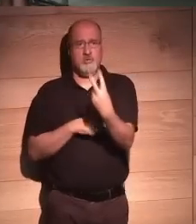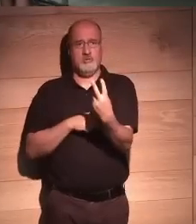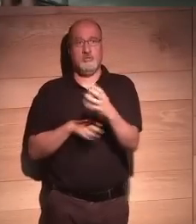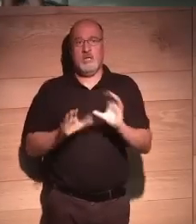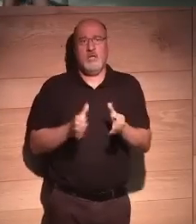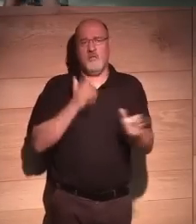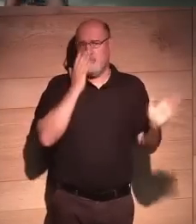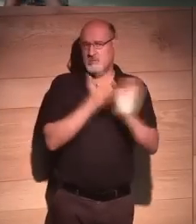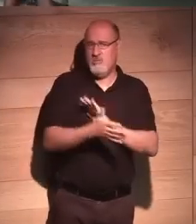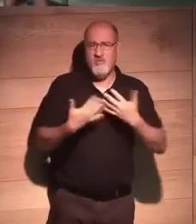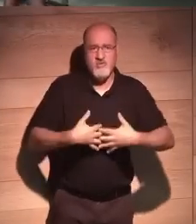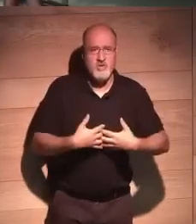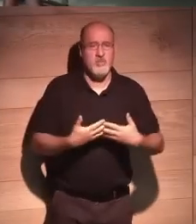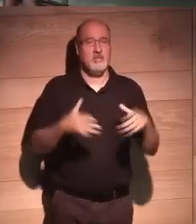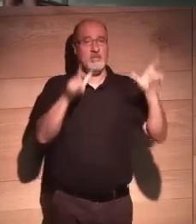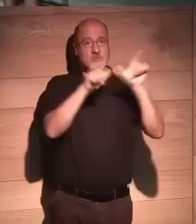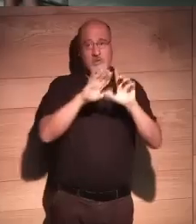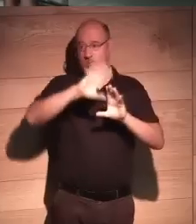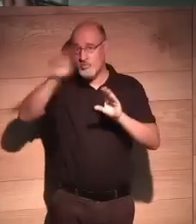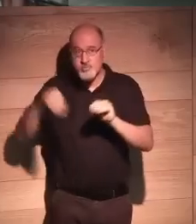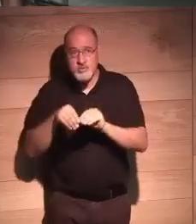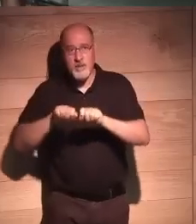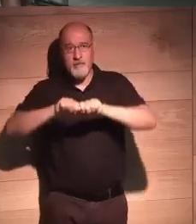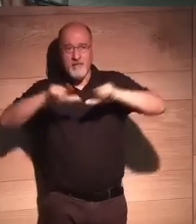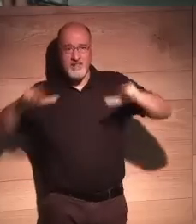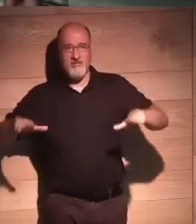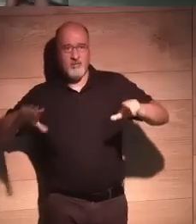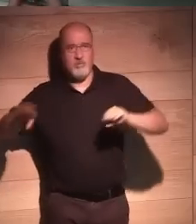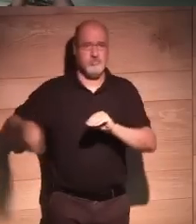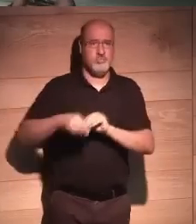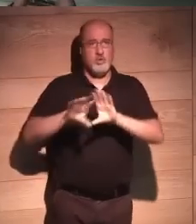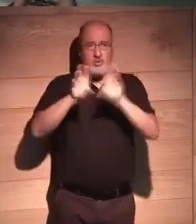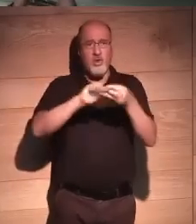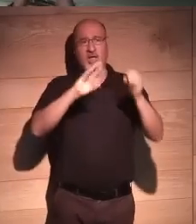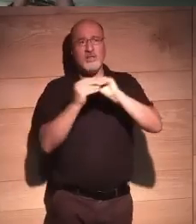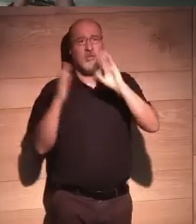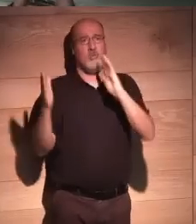y de todo, ¿no? Bueno, nos acoplamos, nos adaptamos a los tiempos, ¿no?